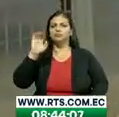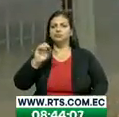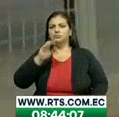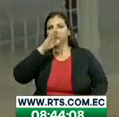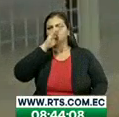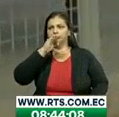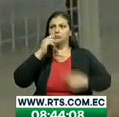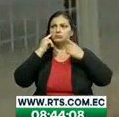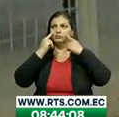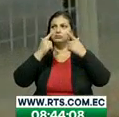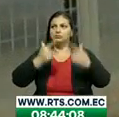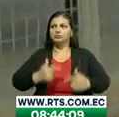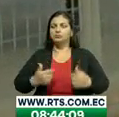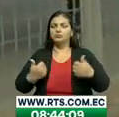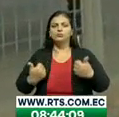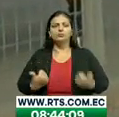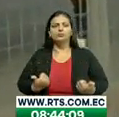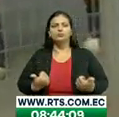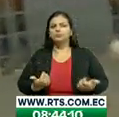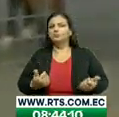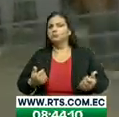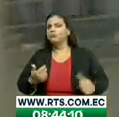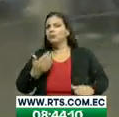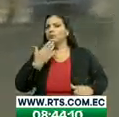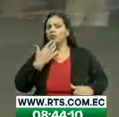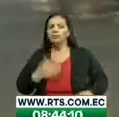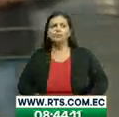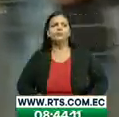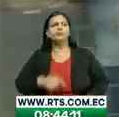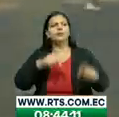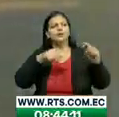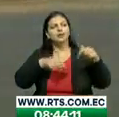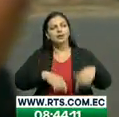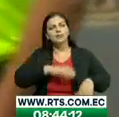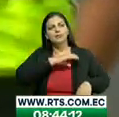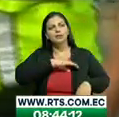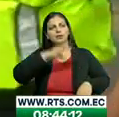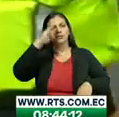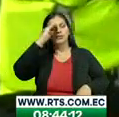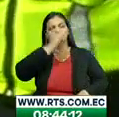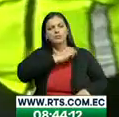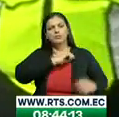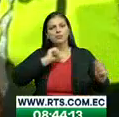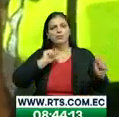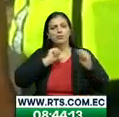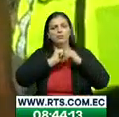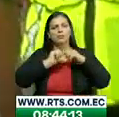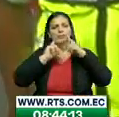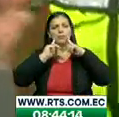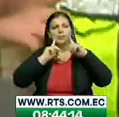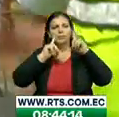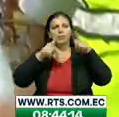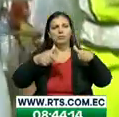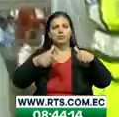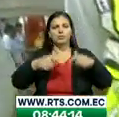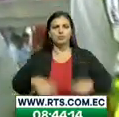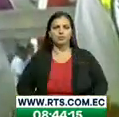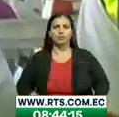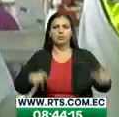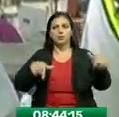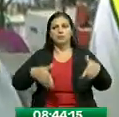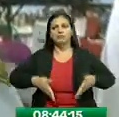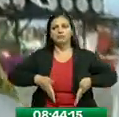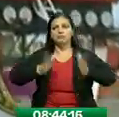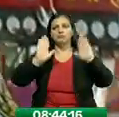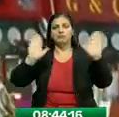Aquí, conjuntamente con el ejército y la policía, pues bloqueando las diferentes avenidas aquí, porque en realidad